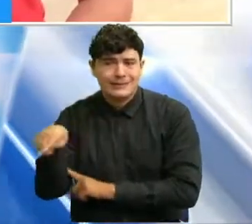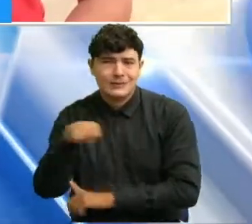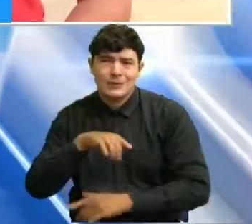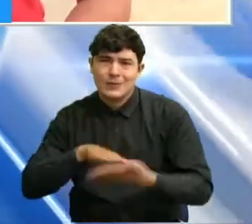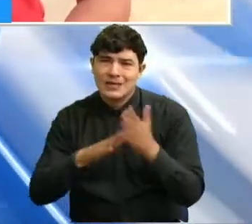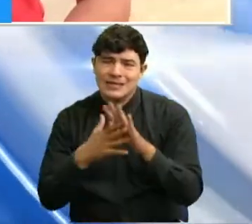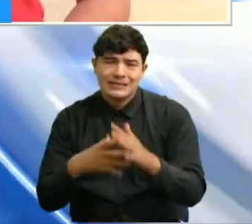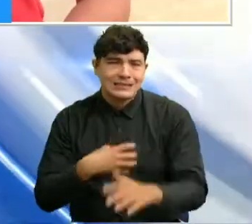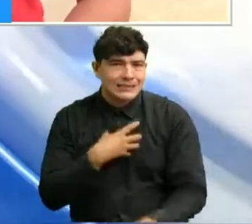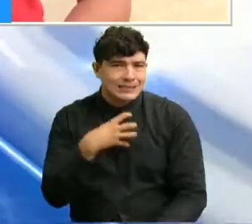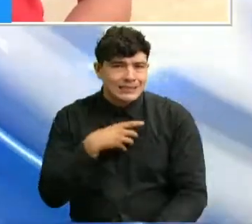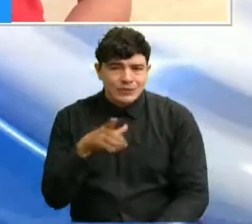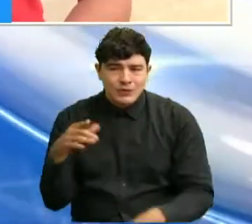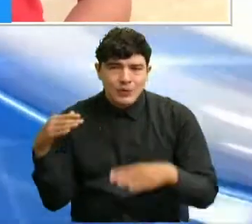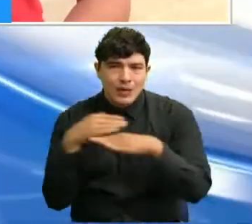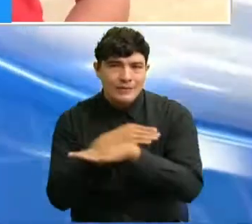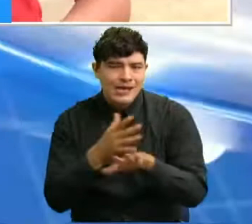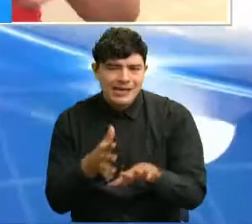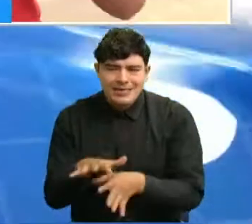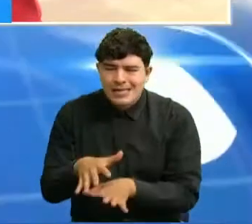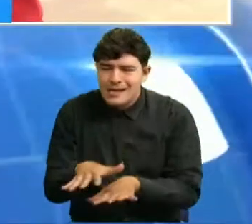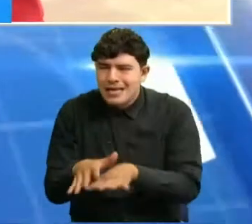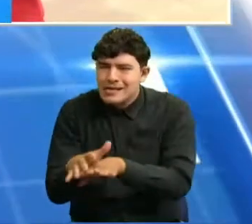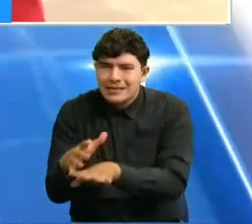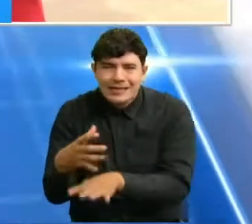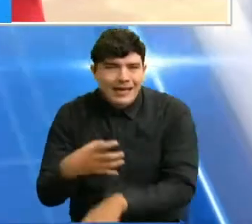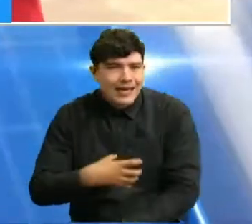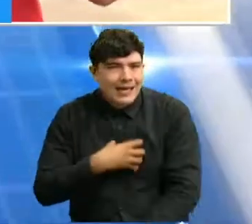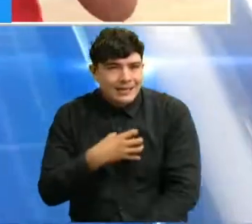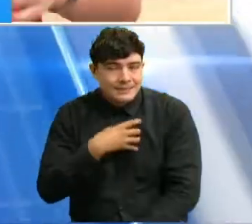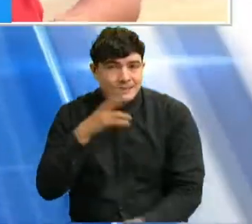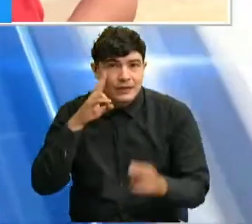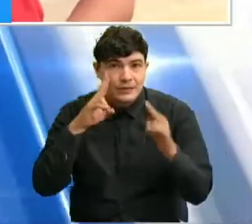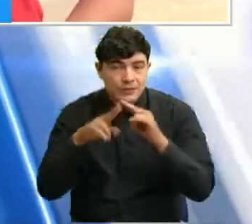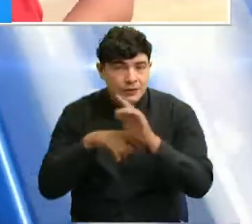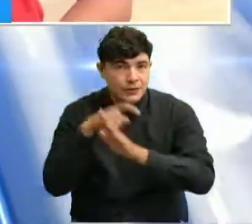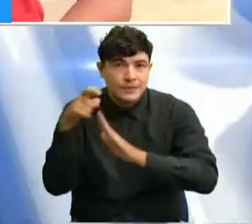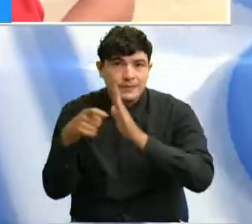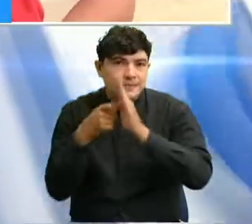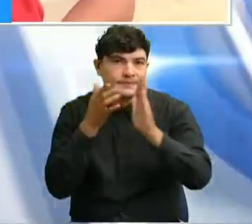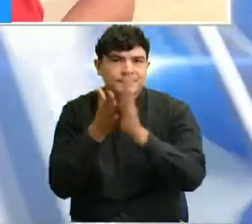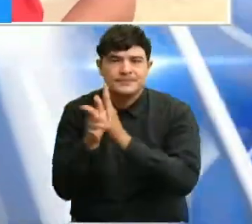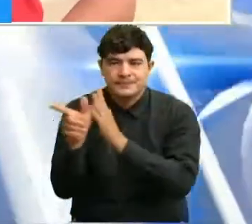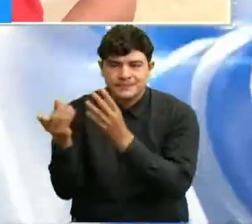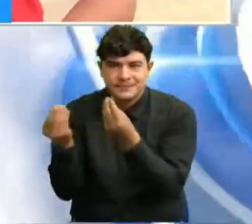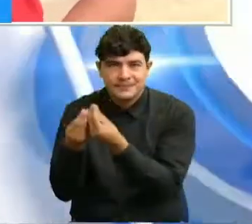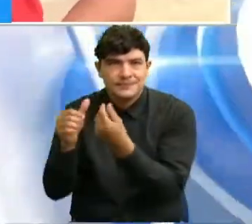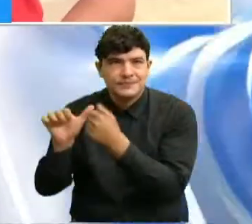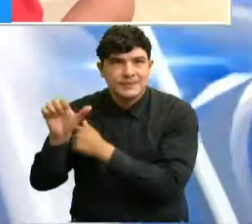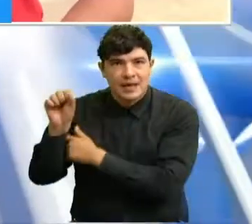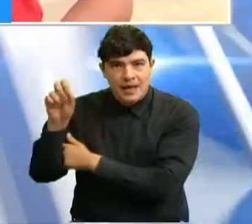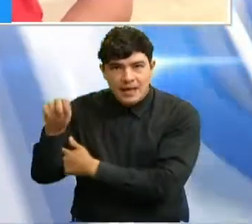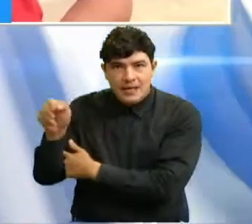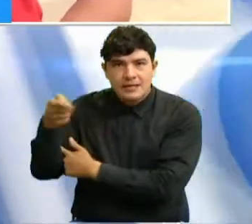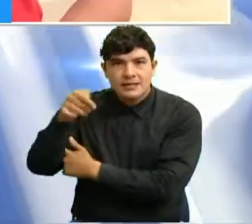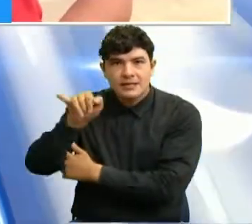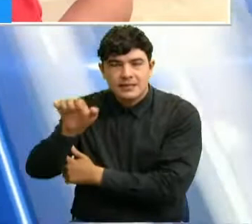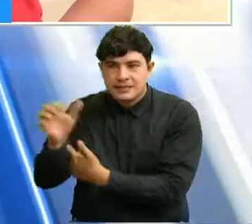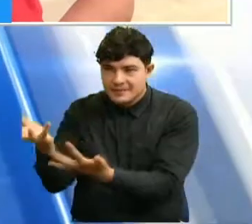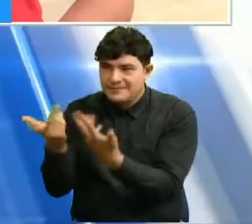vías principales se encuentran en mal estado. Justamente para ampliar este tema, nos acompaña a esta hora Angie Pinto. Angie, buenas tardes.